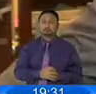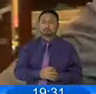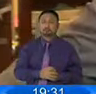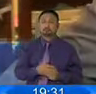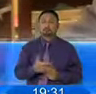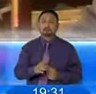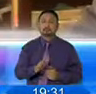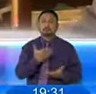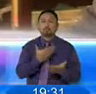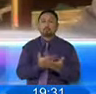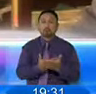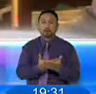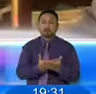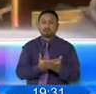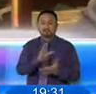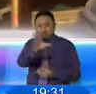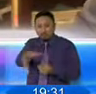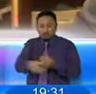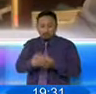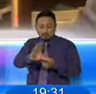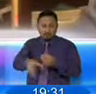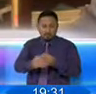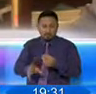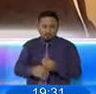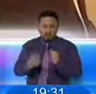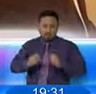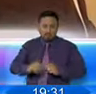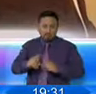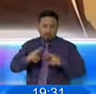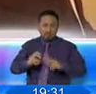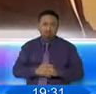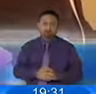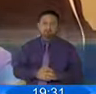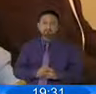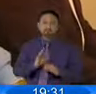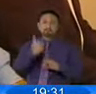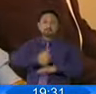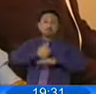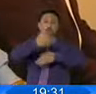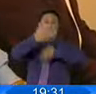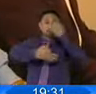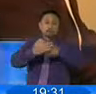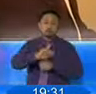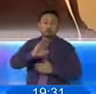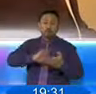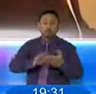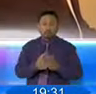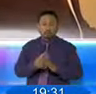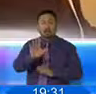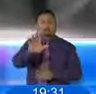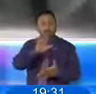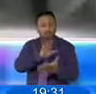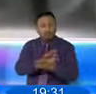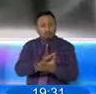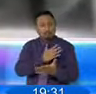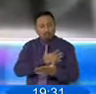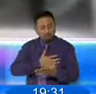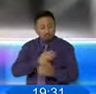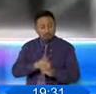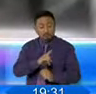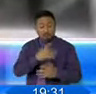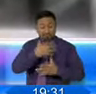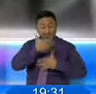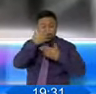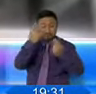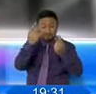y reuniendo más elementos, practicará pericias. La autoridad judicial exhortó a la comunidad a mantener la calma y no